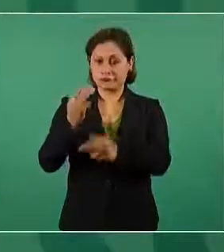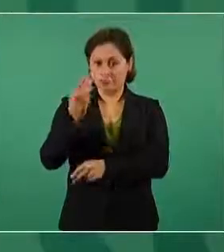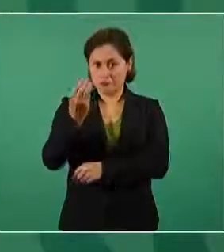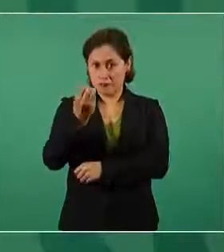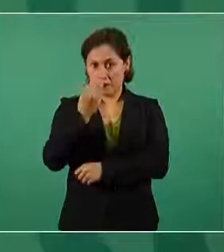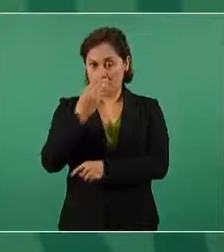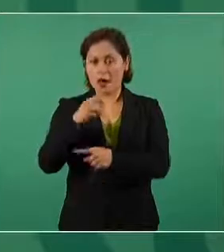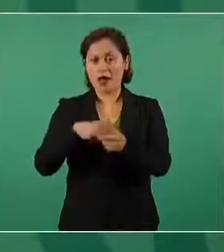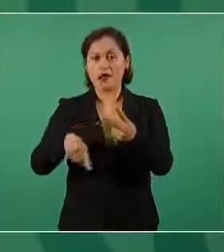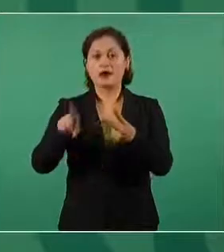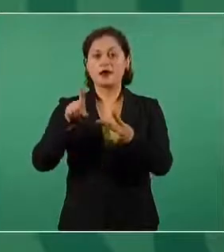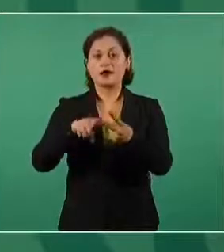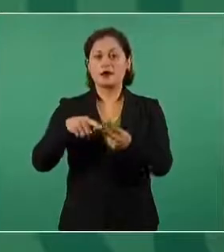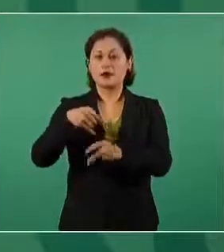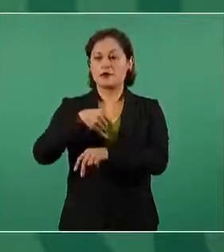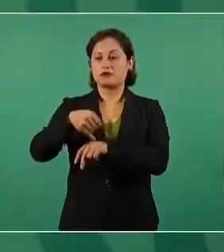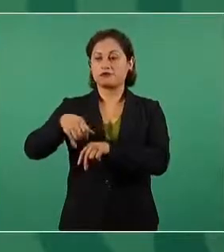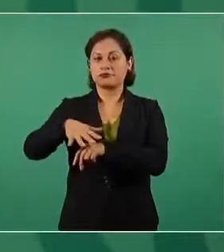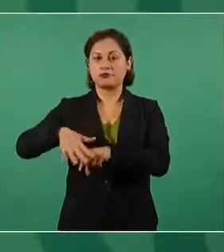para el Istmo,